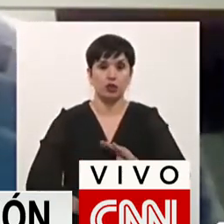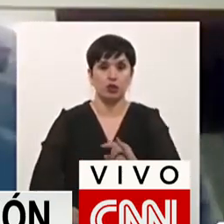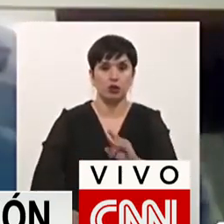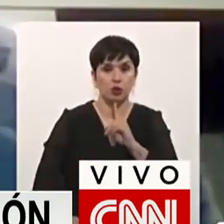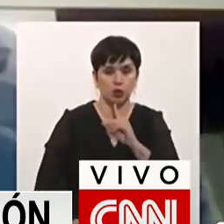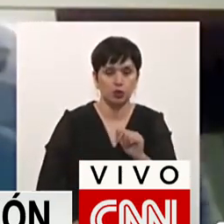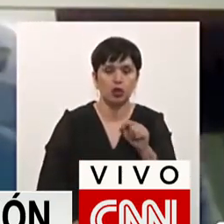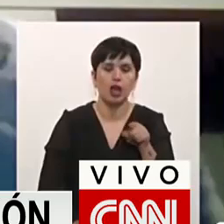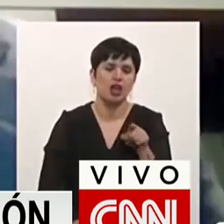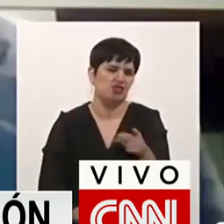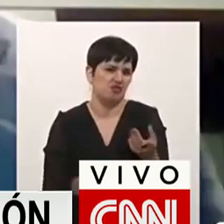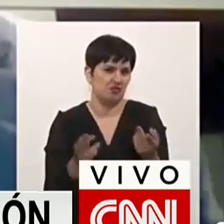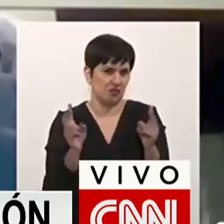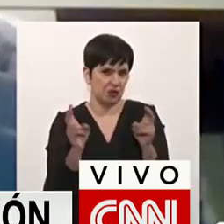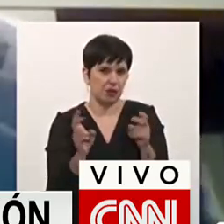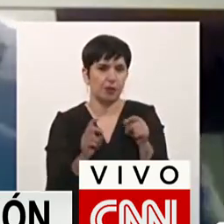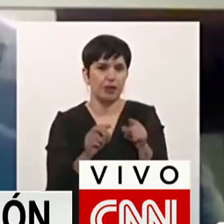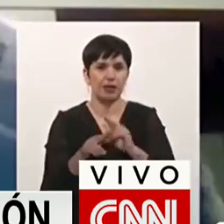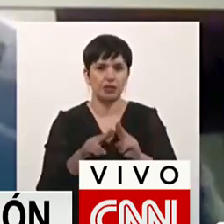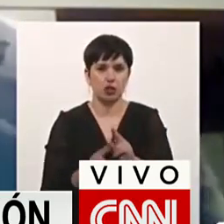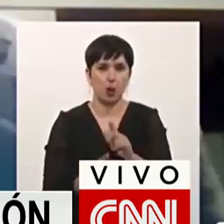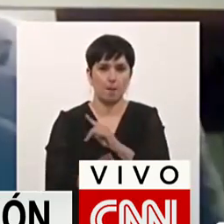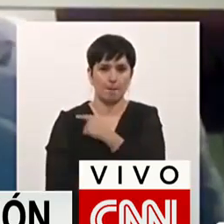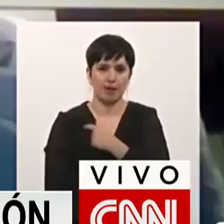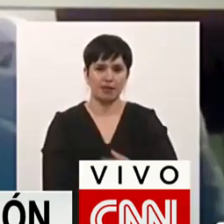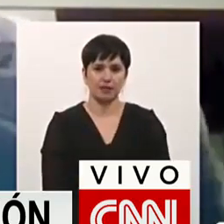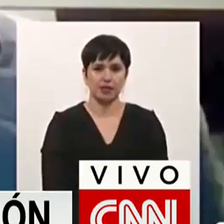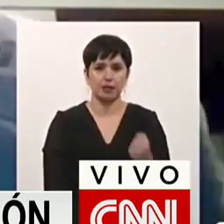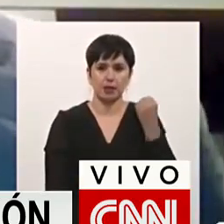llamada del presidente Piñera para